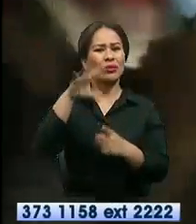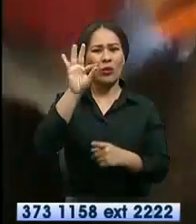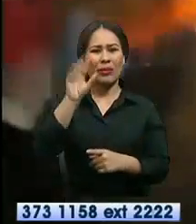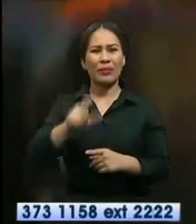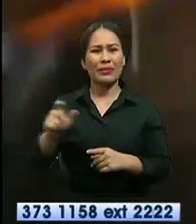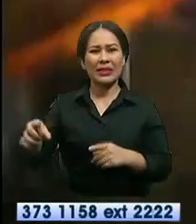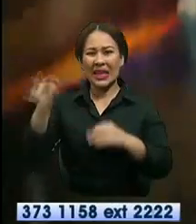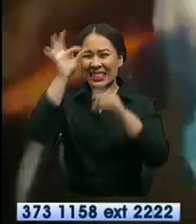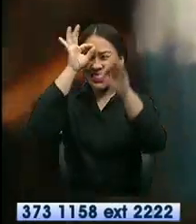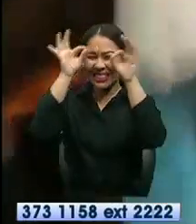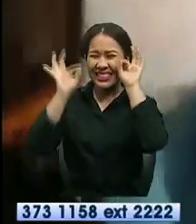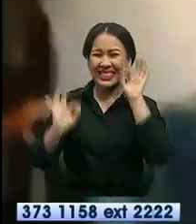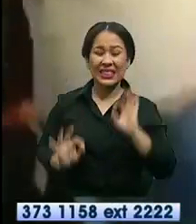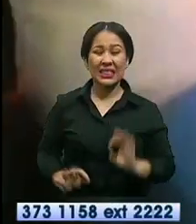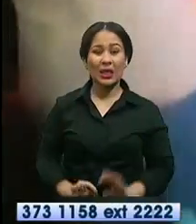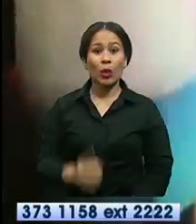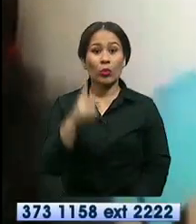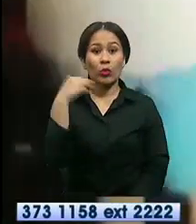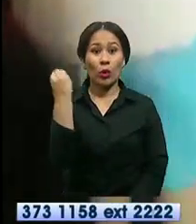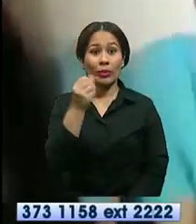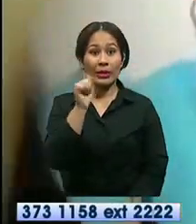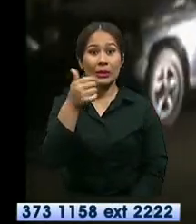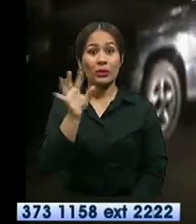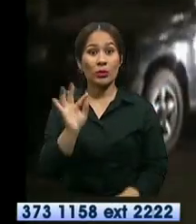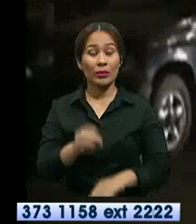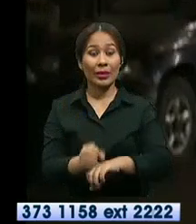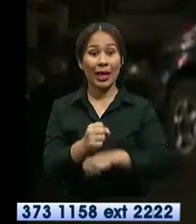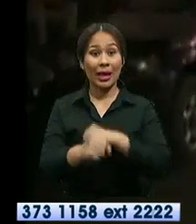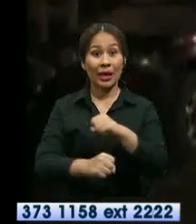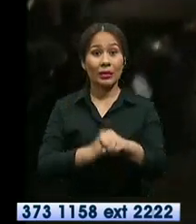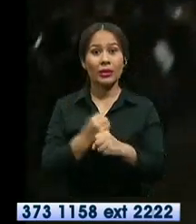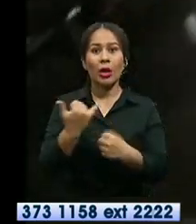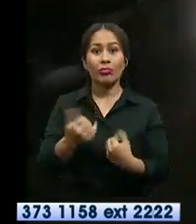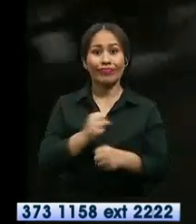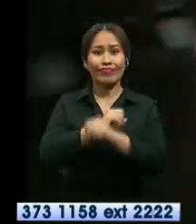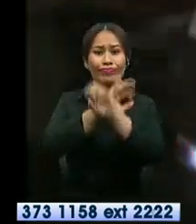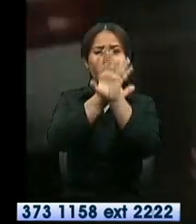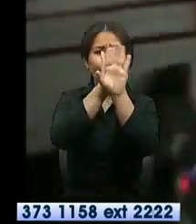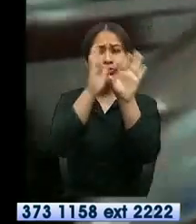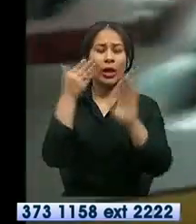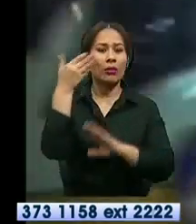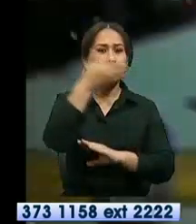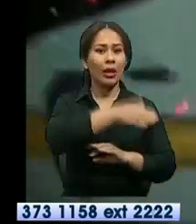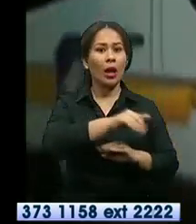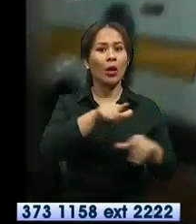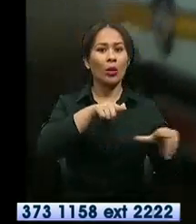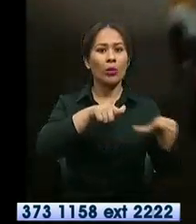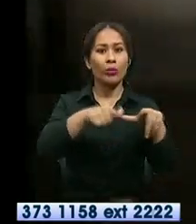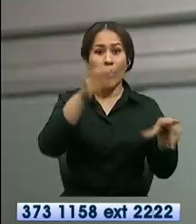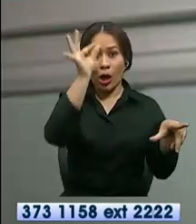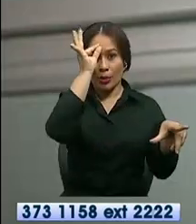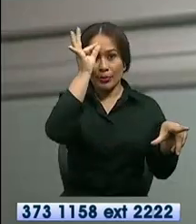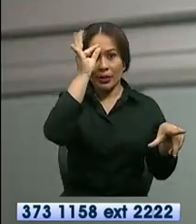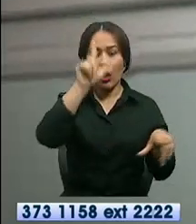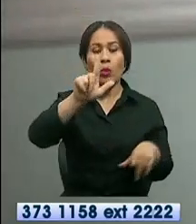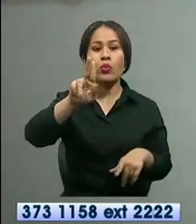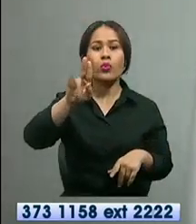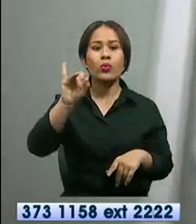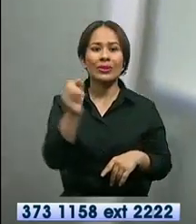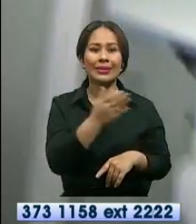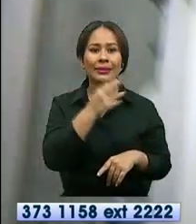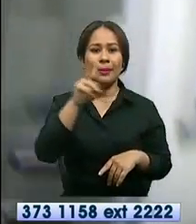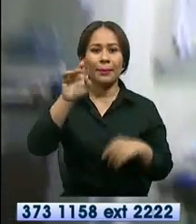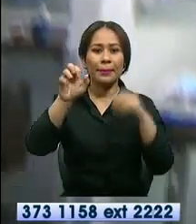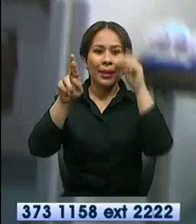ellos un joven de 19 años de edad, quien fue trasladado en la madrugada al Hospital Luis Bernaza de Guayaquil. Él se encuentra en